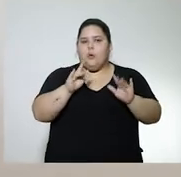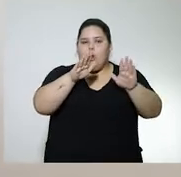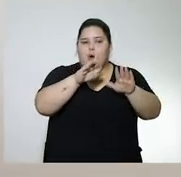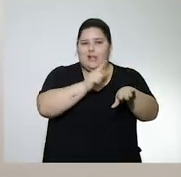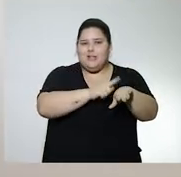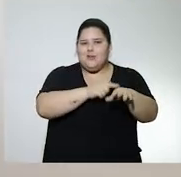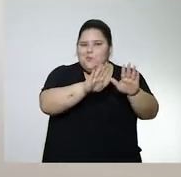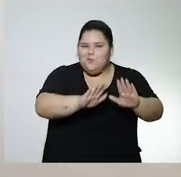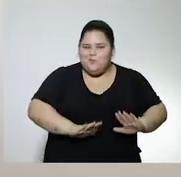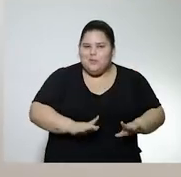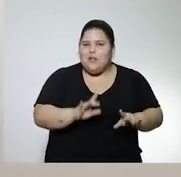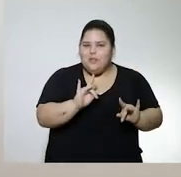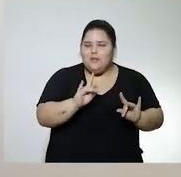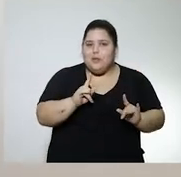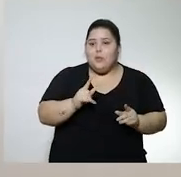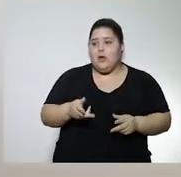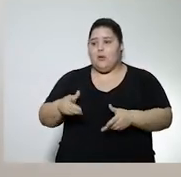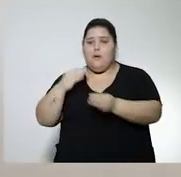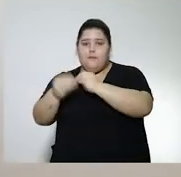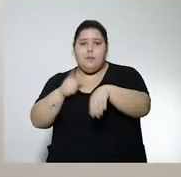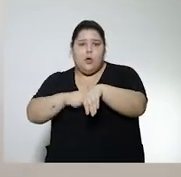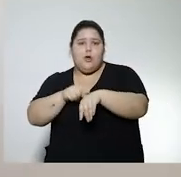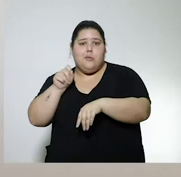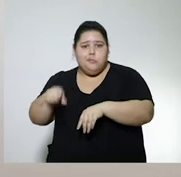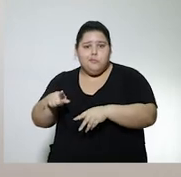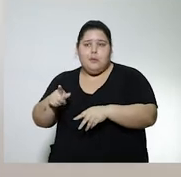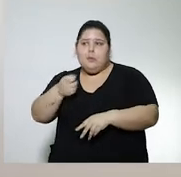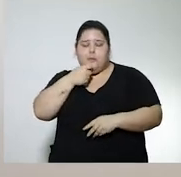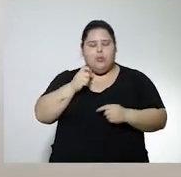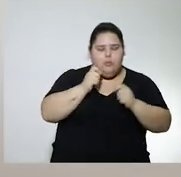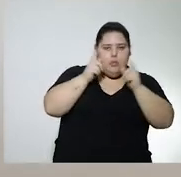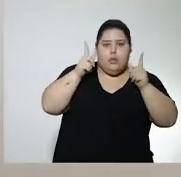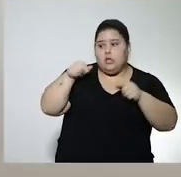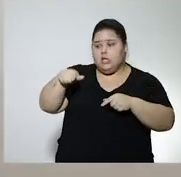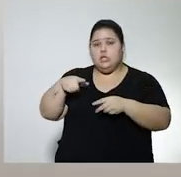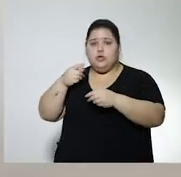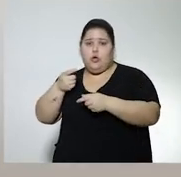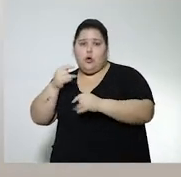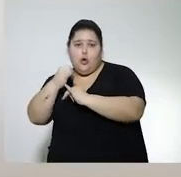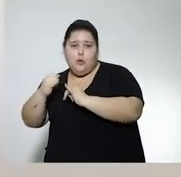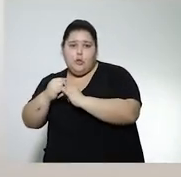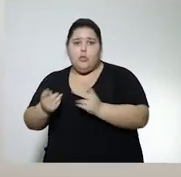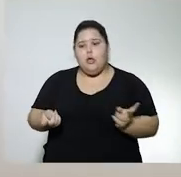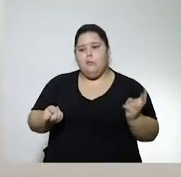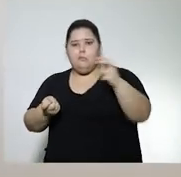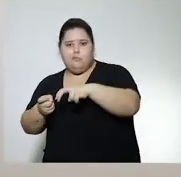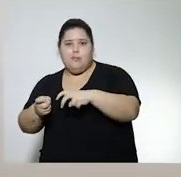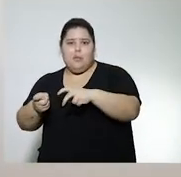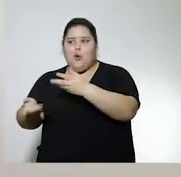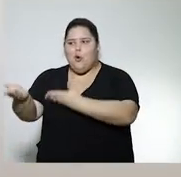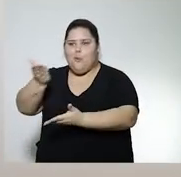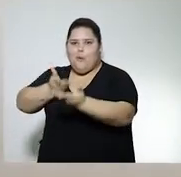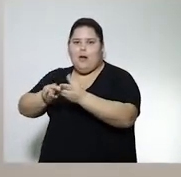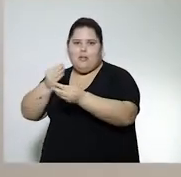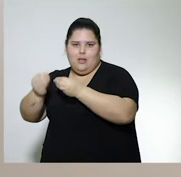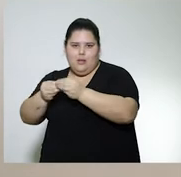horarios, súmense a los horarios de la familia. Si se levantan y están almorzando, bueno, siéntense en la mesa y almuercen con el resto de la